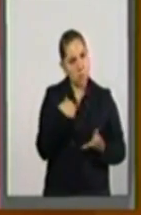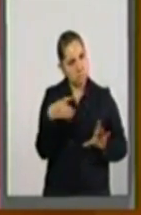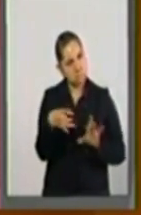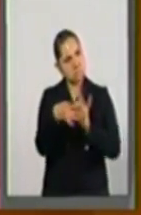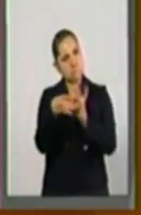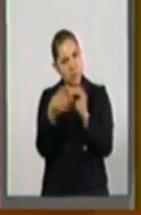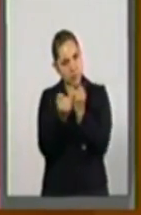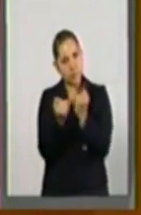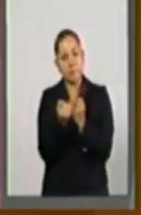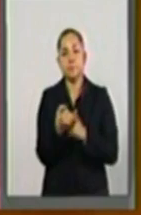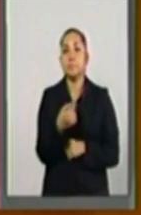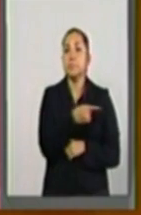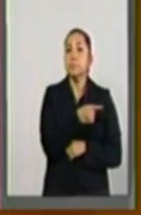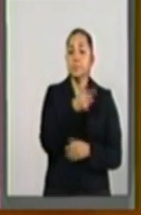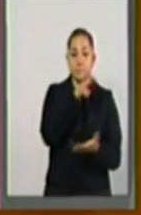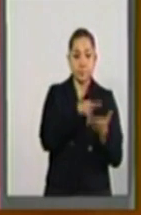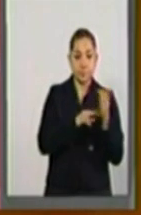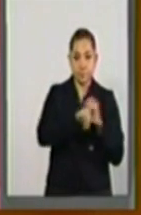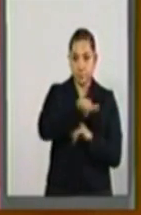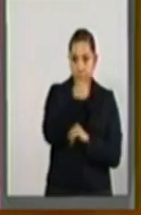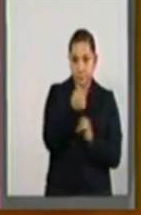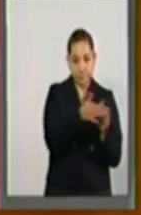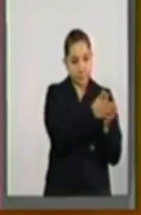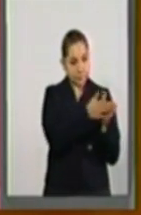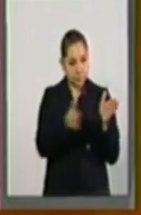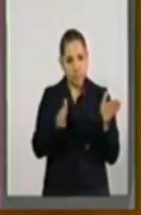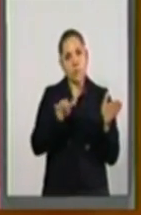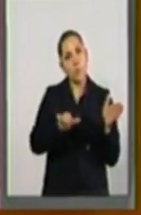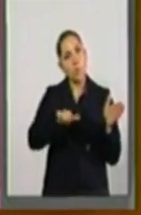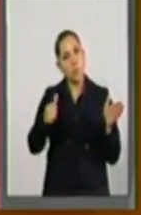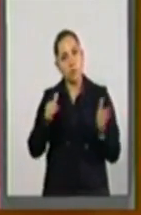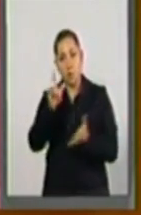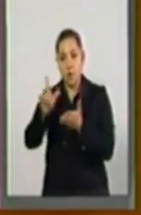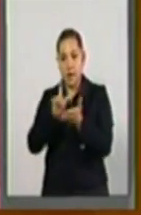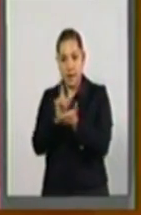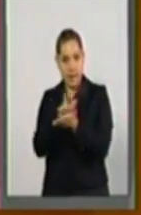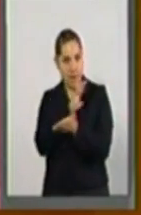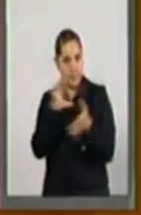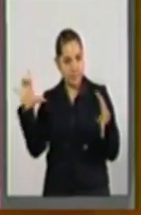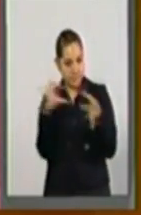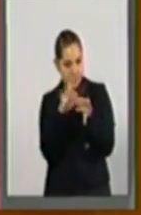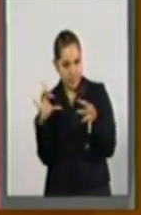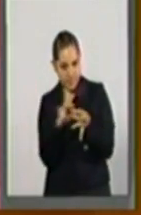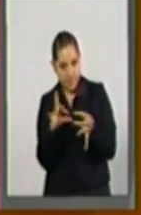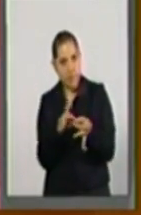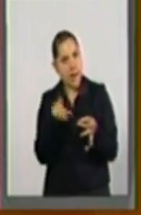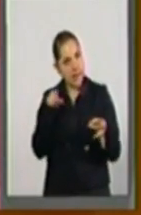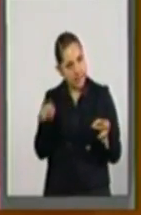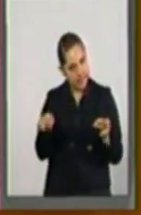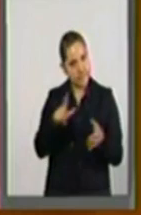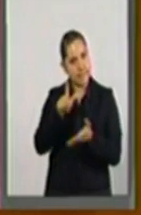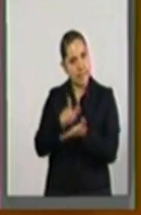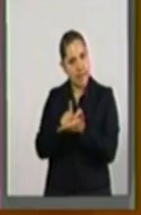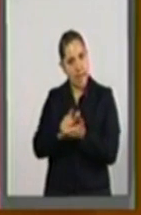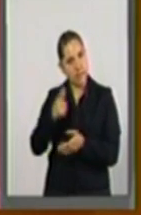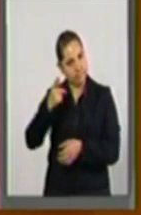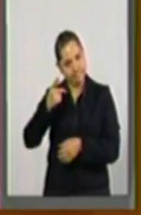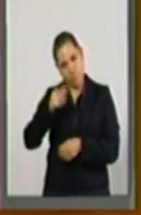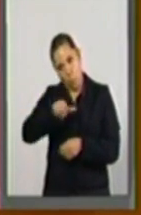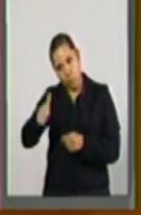desde 2011, corresponde a la ley secundaria regular las procedencias y excepciones para